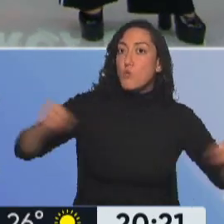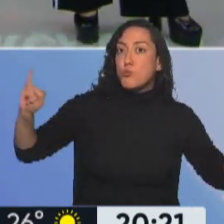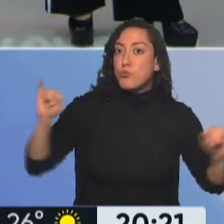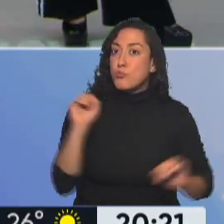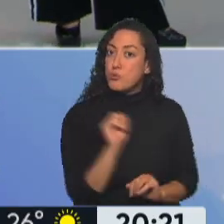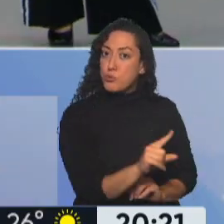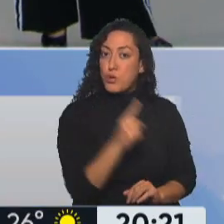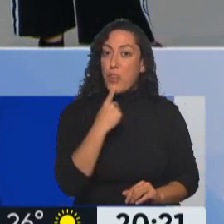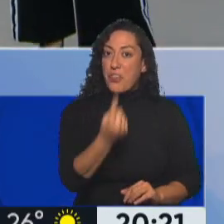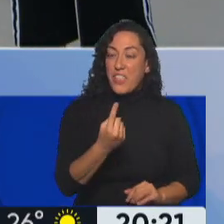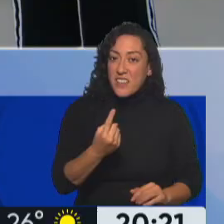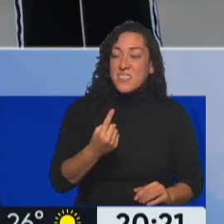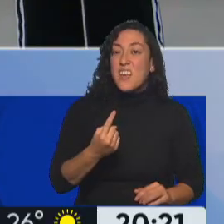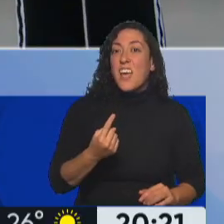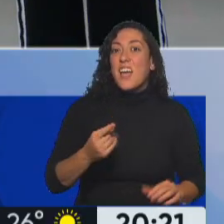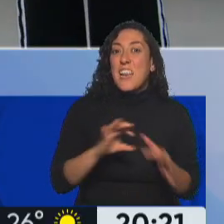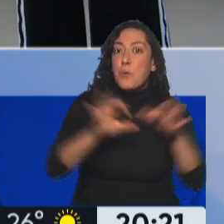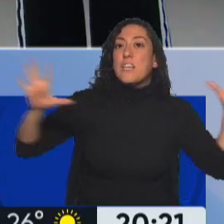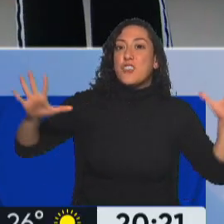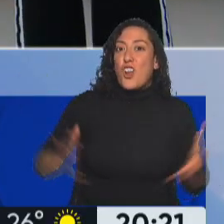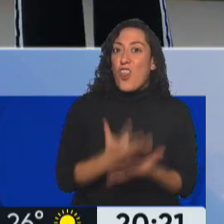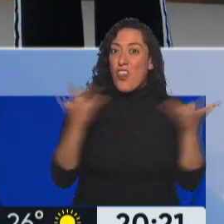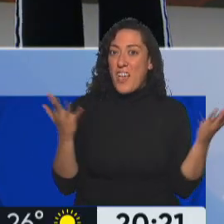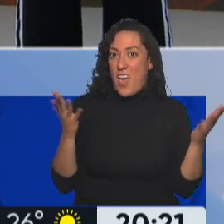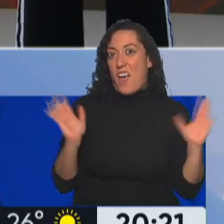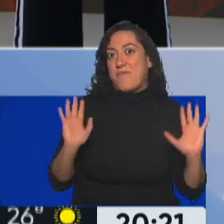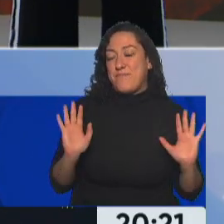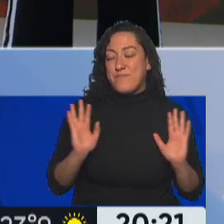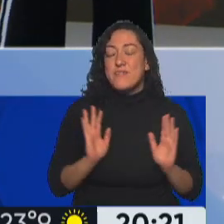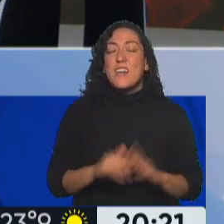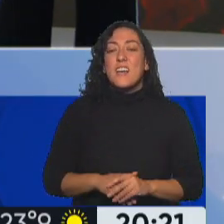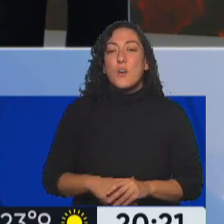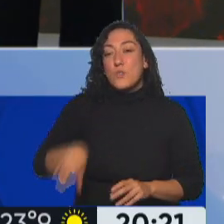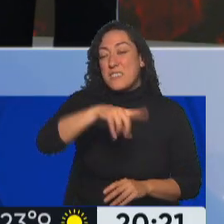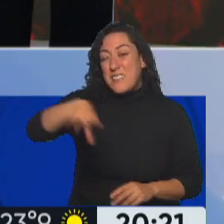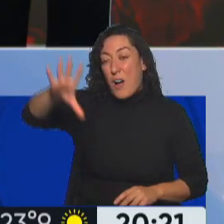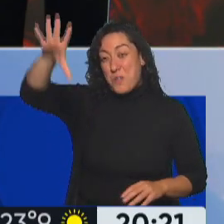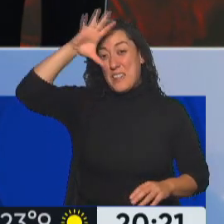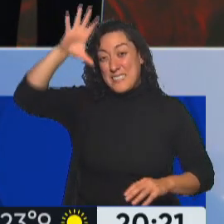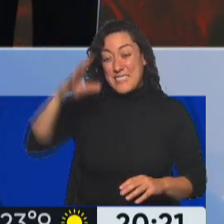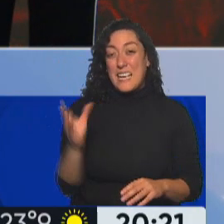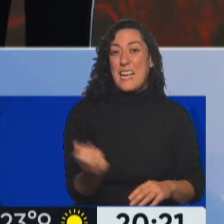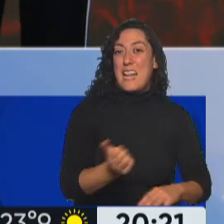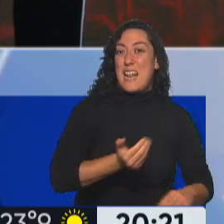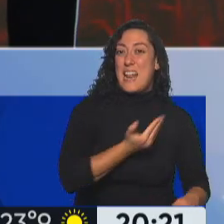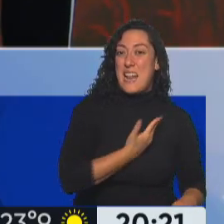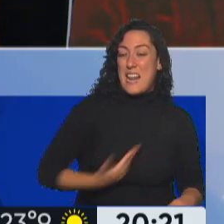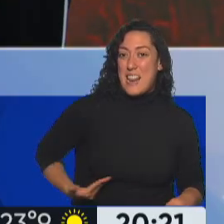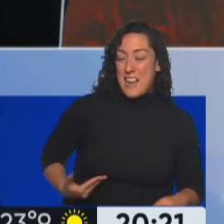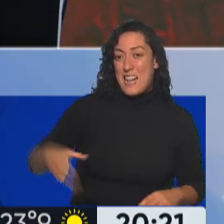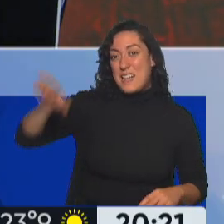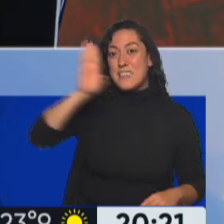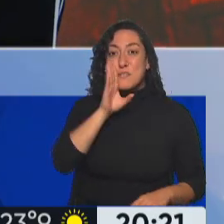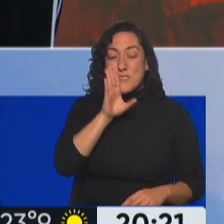llamó el Día de la Liberación, cuando, recordemos brevemente, el mandatario estadounidense sostiene que los